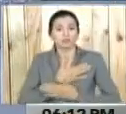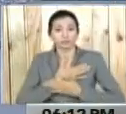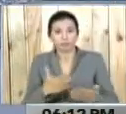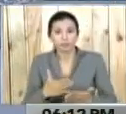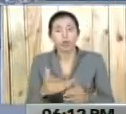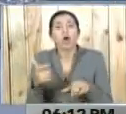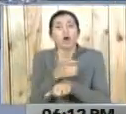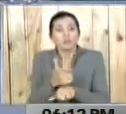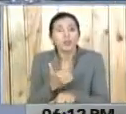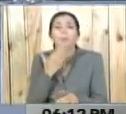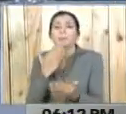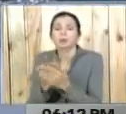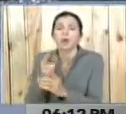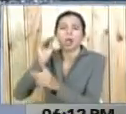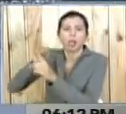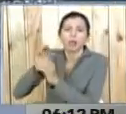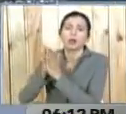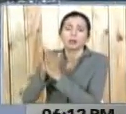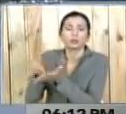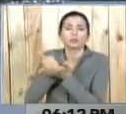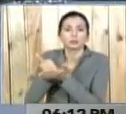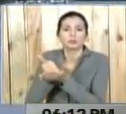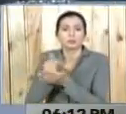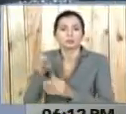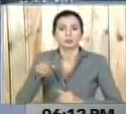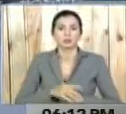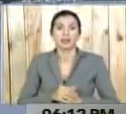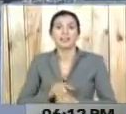nuestro gobierno. Hoy llamaron al Papa Francisco pendejo en televisión.